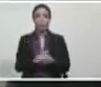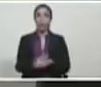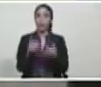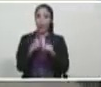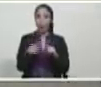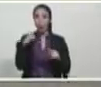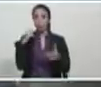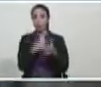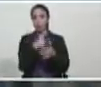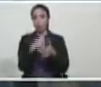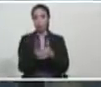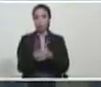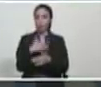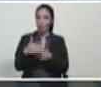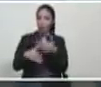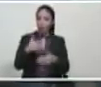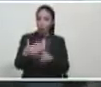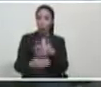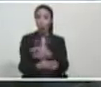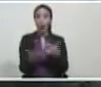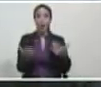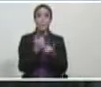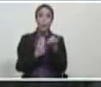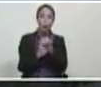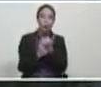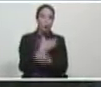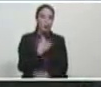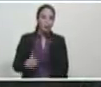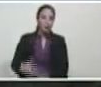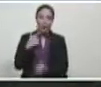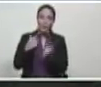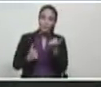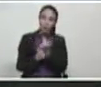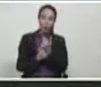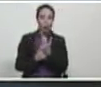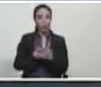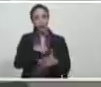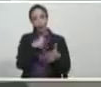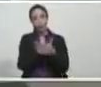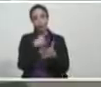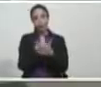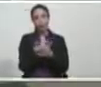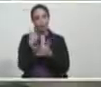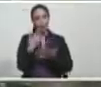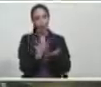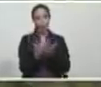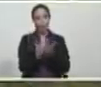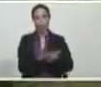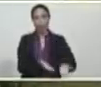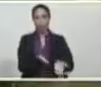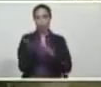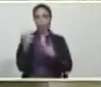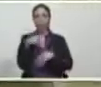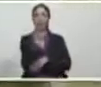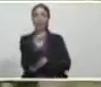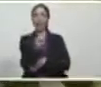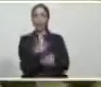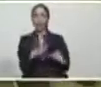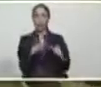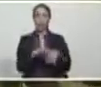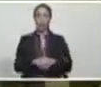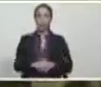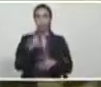al aporte directo de la Presidencia de la República, la batalla la estamos ganando, y el resultado, señor presidente, usted lo tiene a la